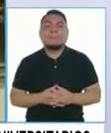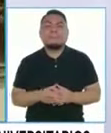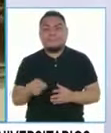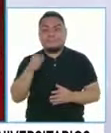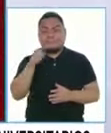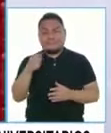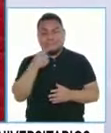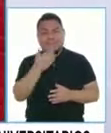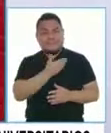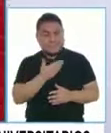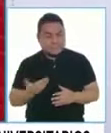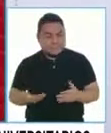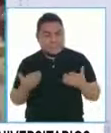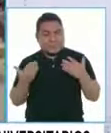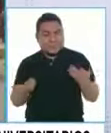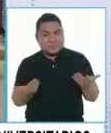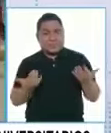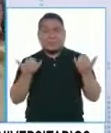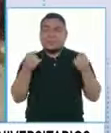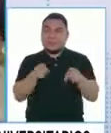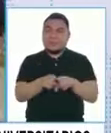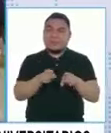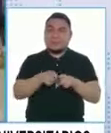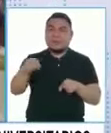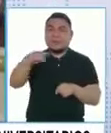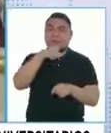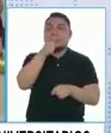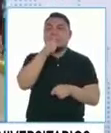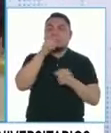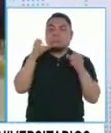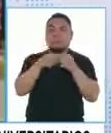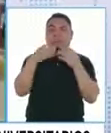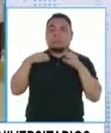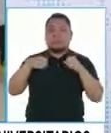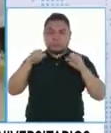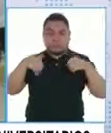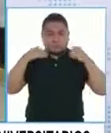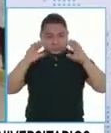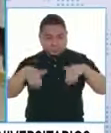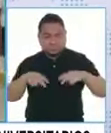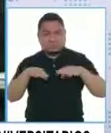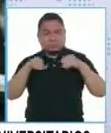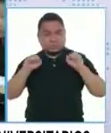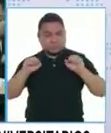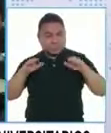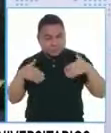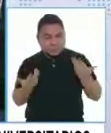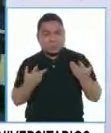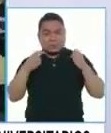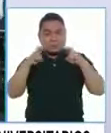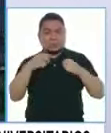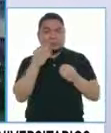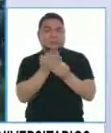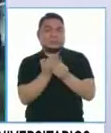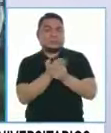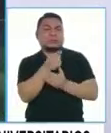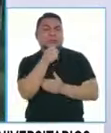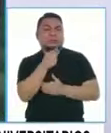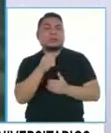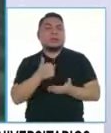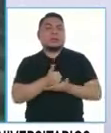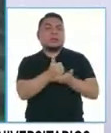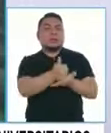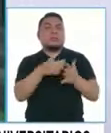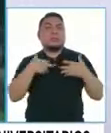las públicas, por ejemplo, o incluso las privadas, ¿se ha visto la posibilidad de becas o tratar de ayudarlos para que